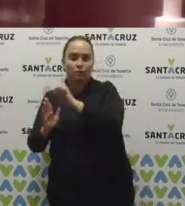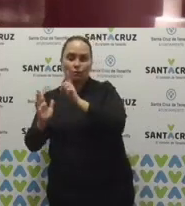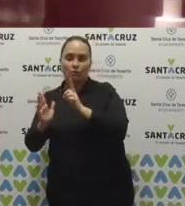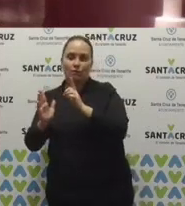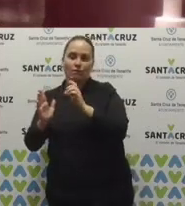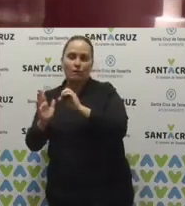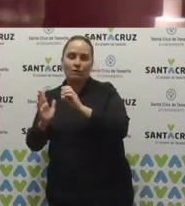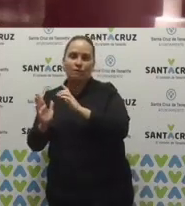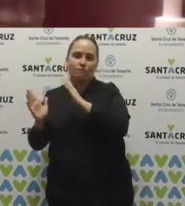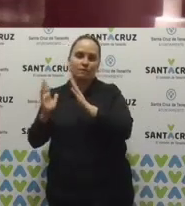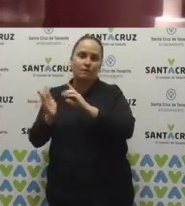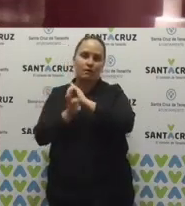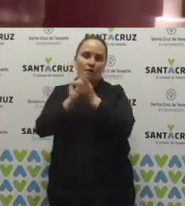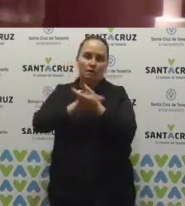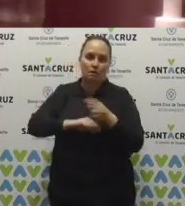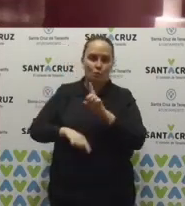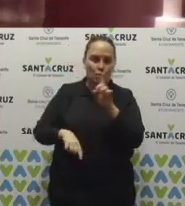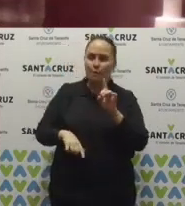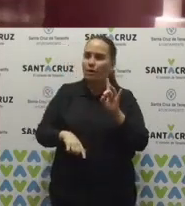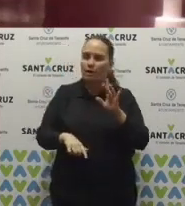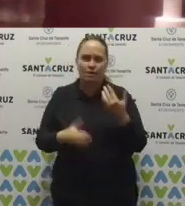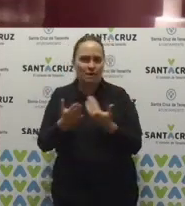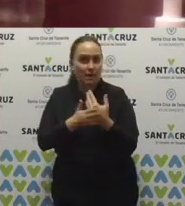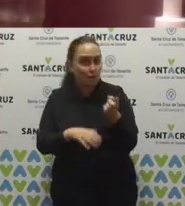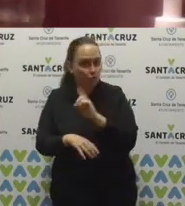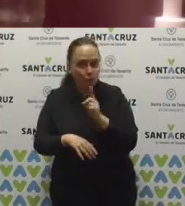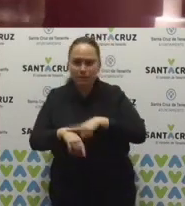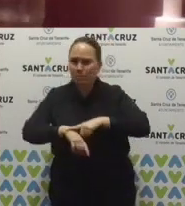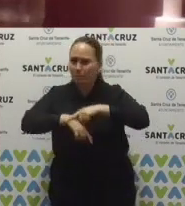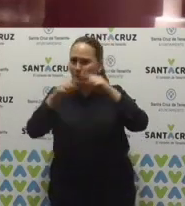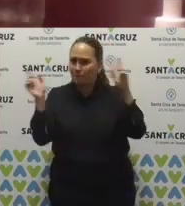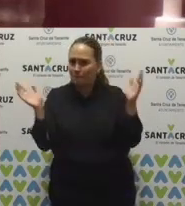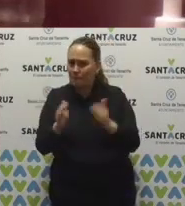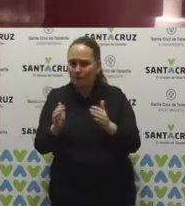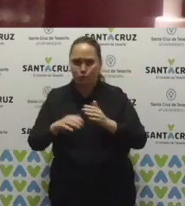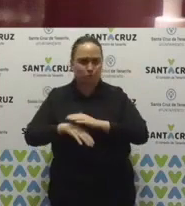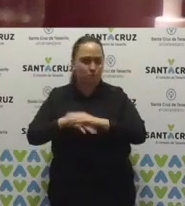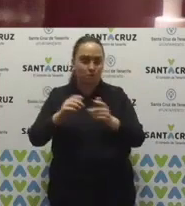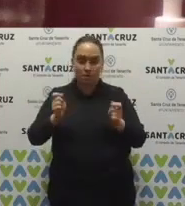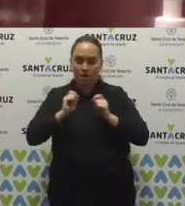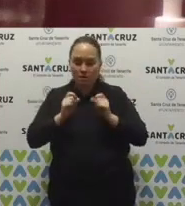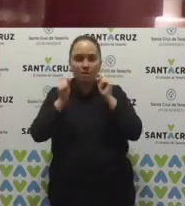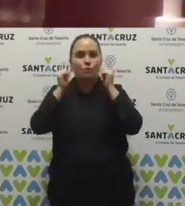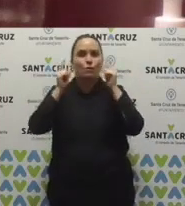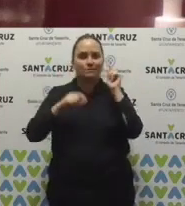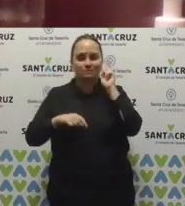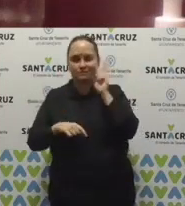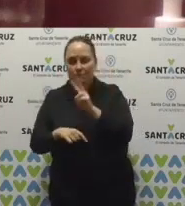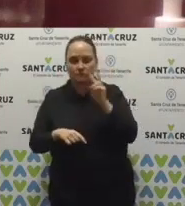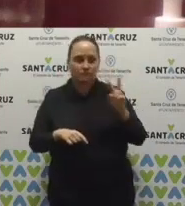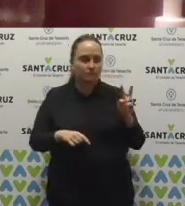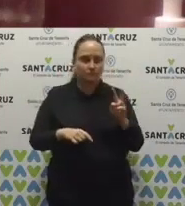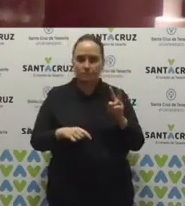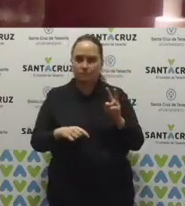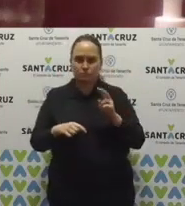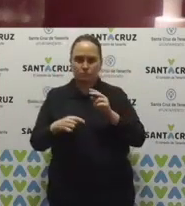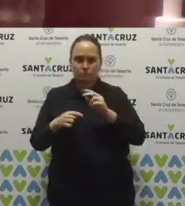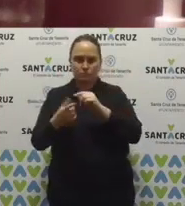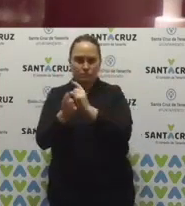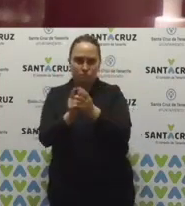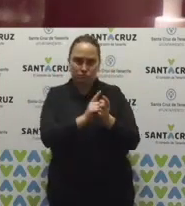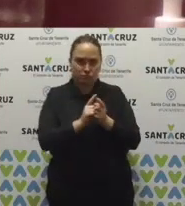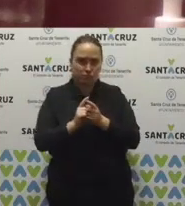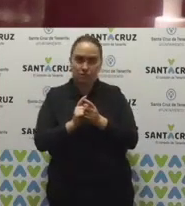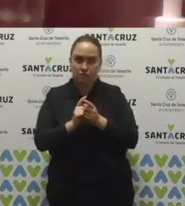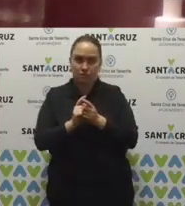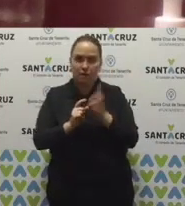pero ni quince días ni nada de fin de semana en el que se puso en marcha en el que se detecta que está desbordado y que efectivamente está